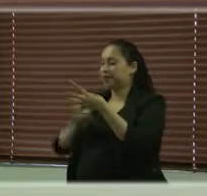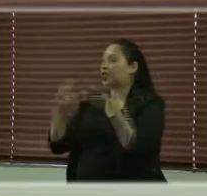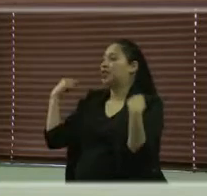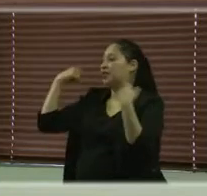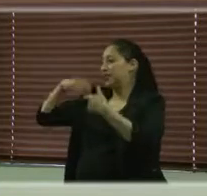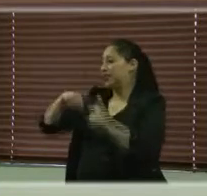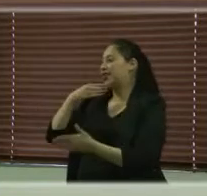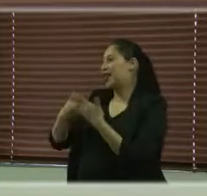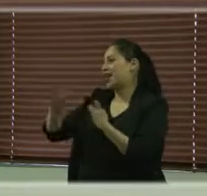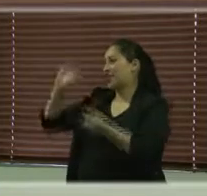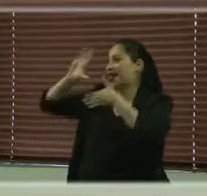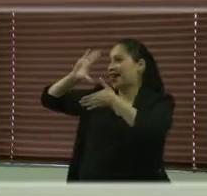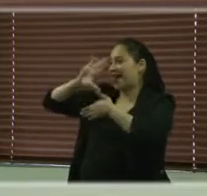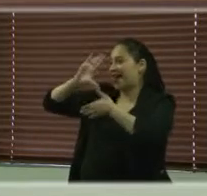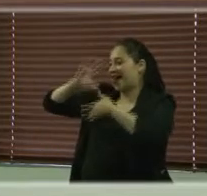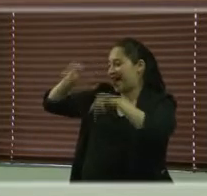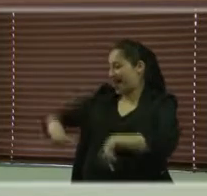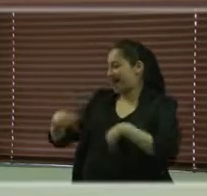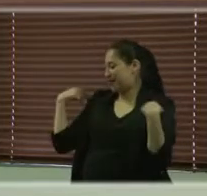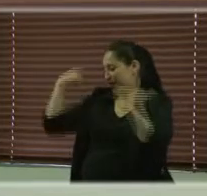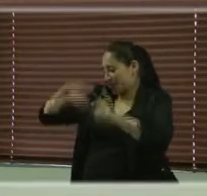todos Hablamos español este